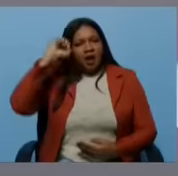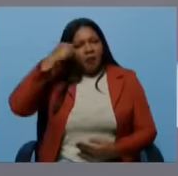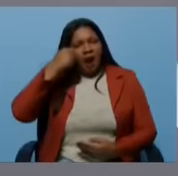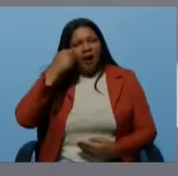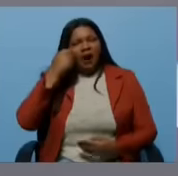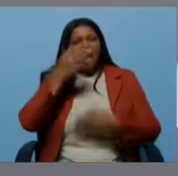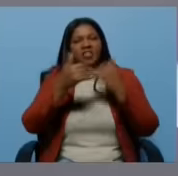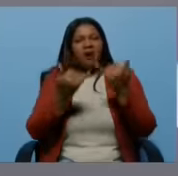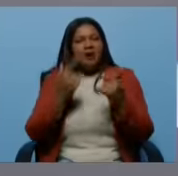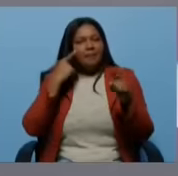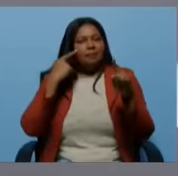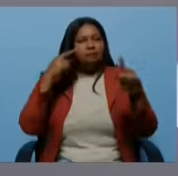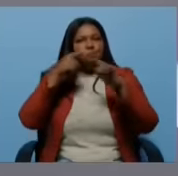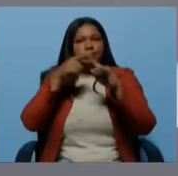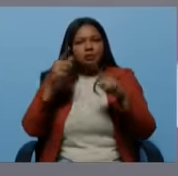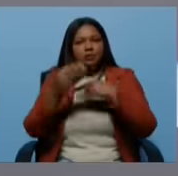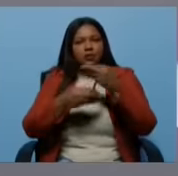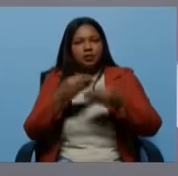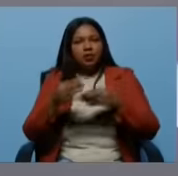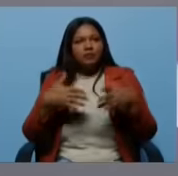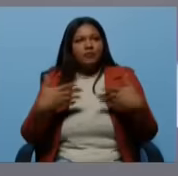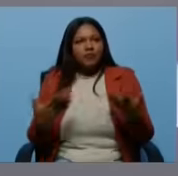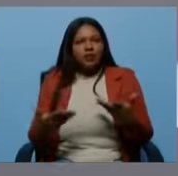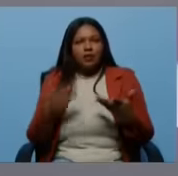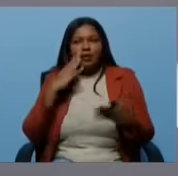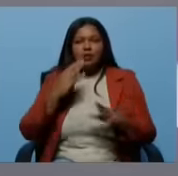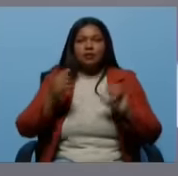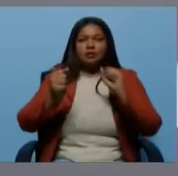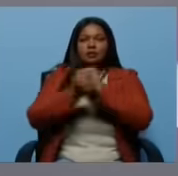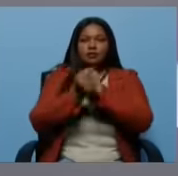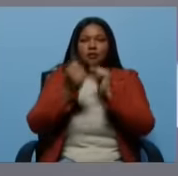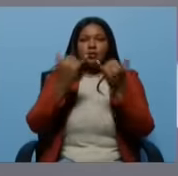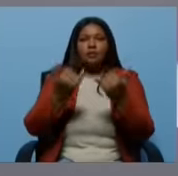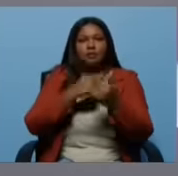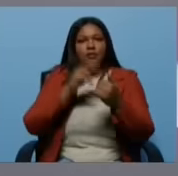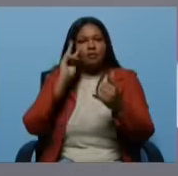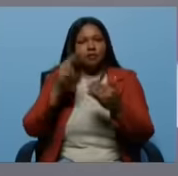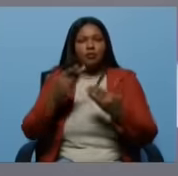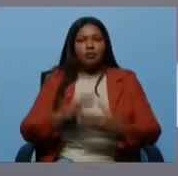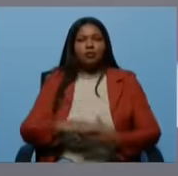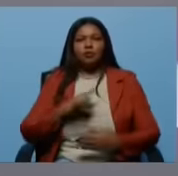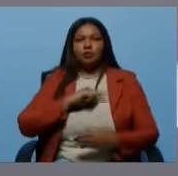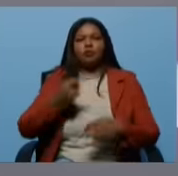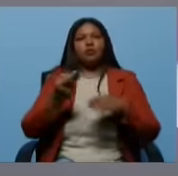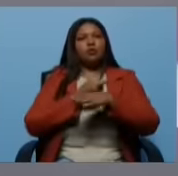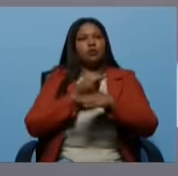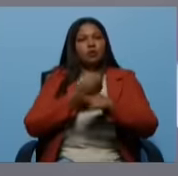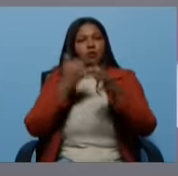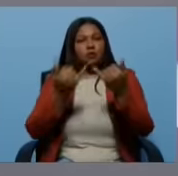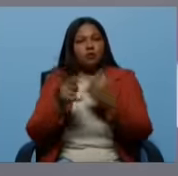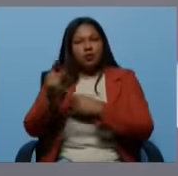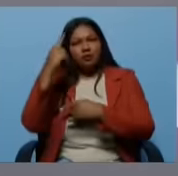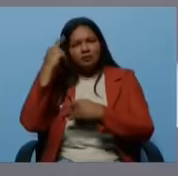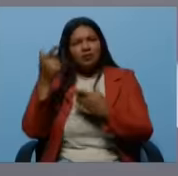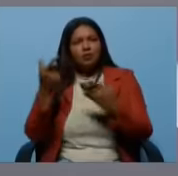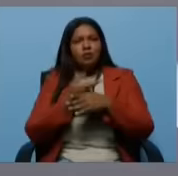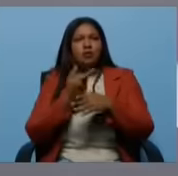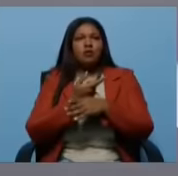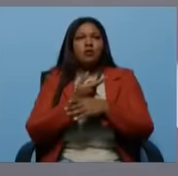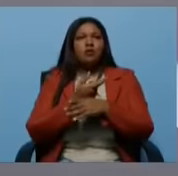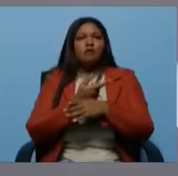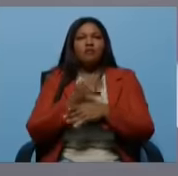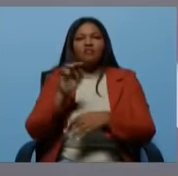también fue objeto de detención por parte del gobierno, en ese momento era el gobierno del señor